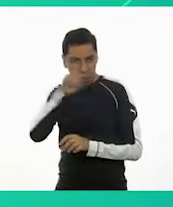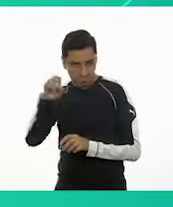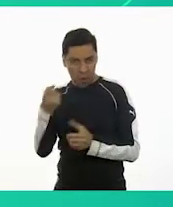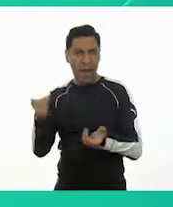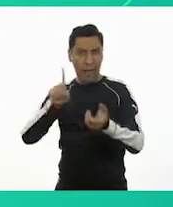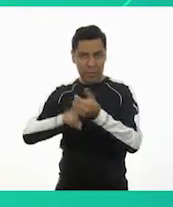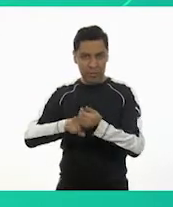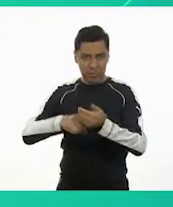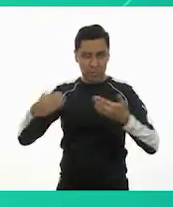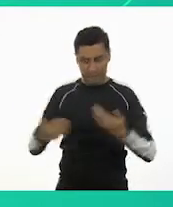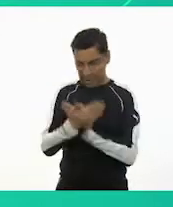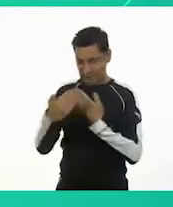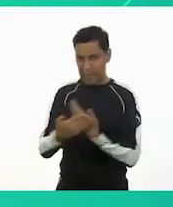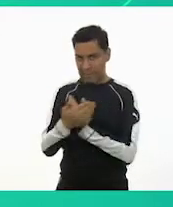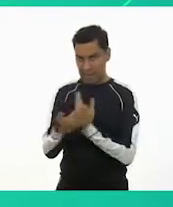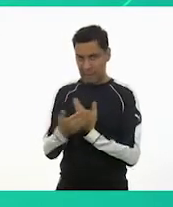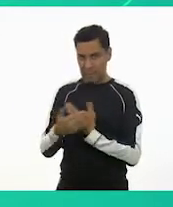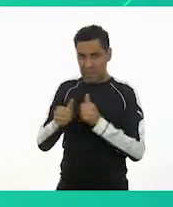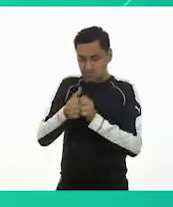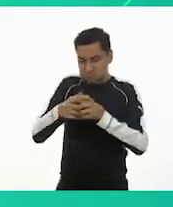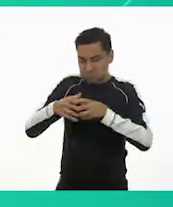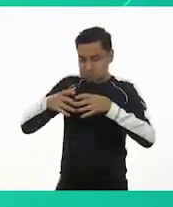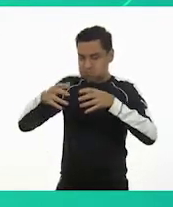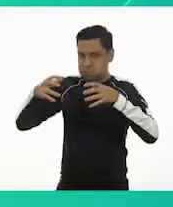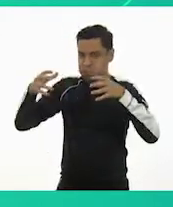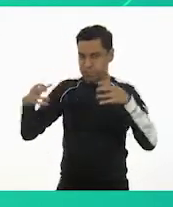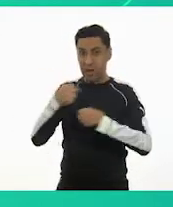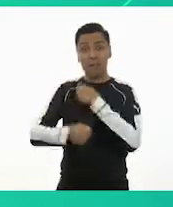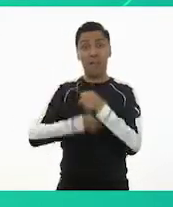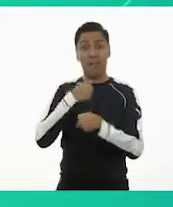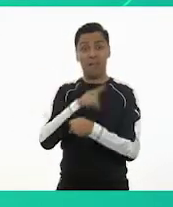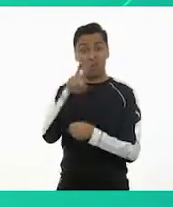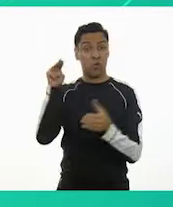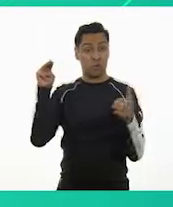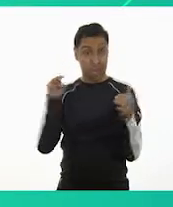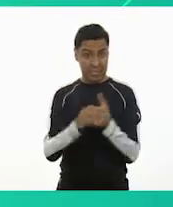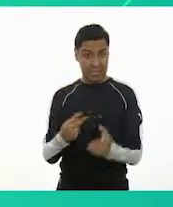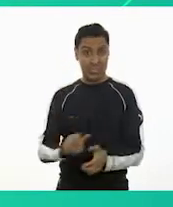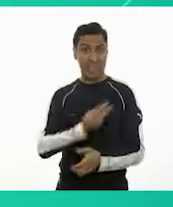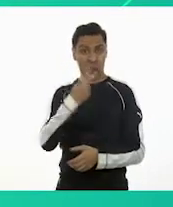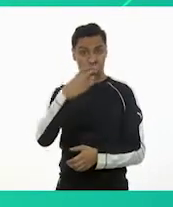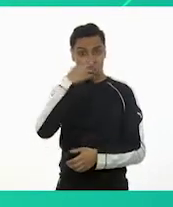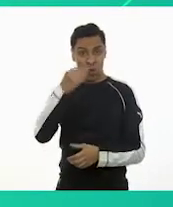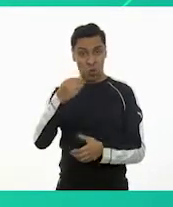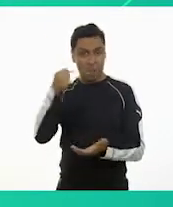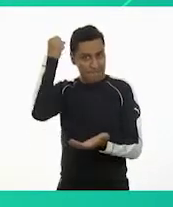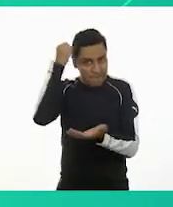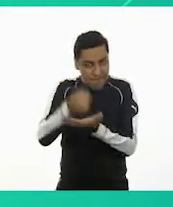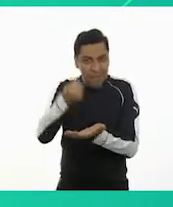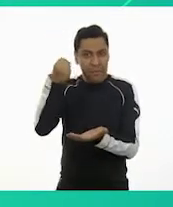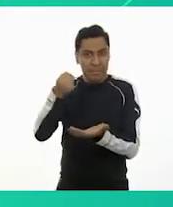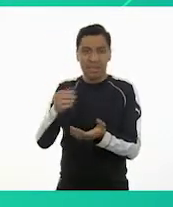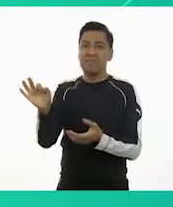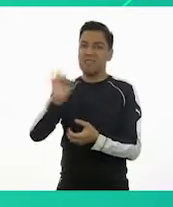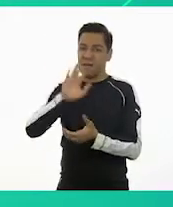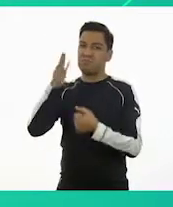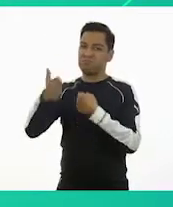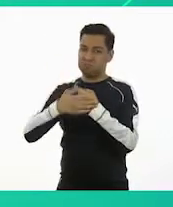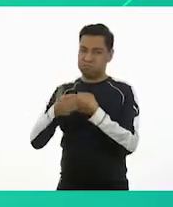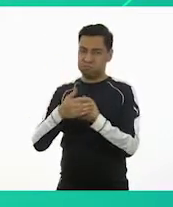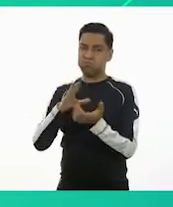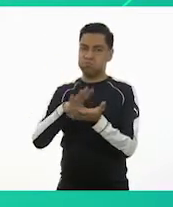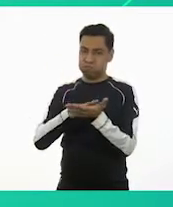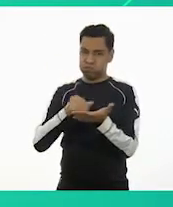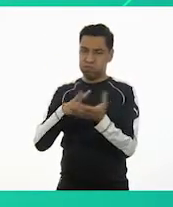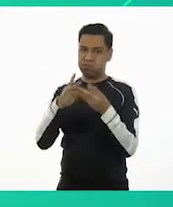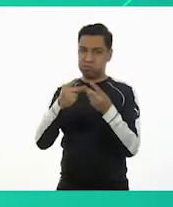humano. No ha sido un camino fácil. En el año 2002, el lobo fue registrado como especie probablemente extinta en estado